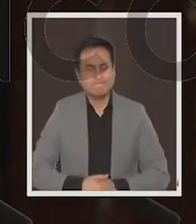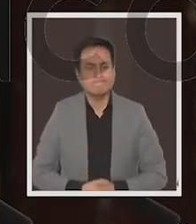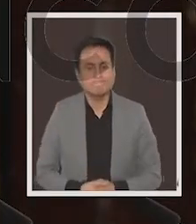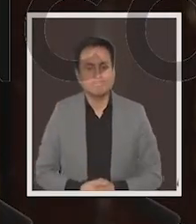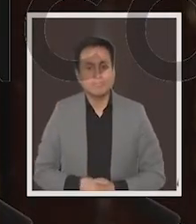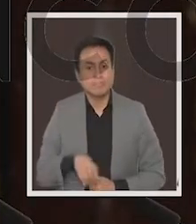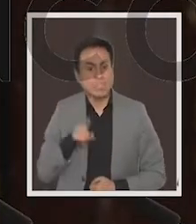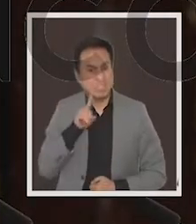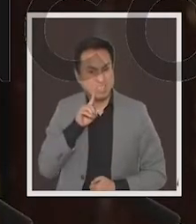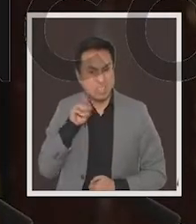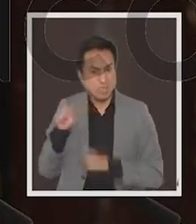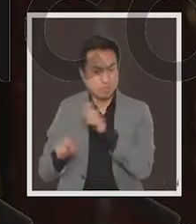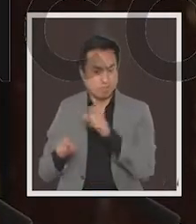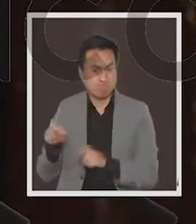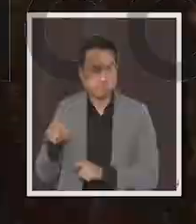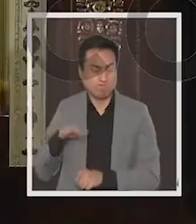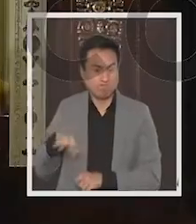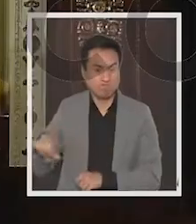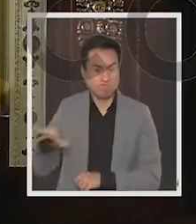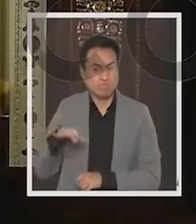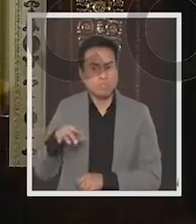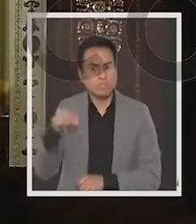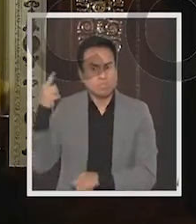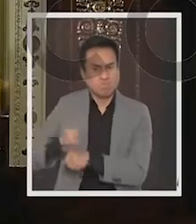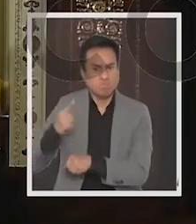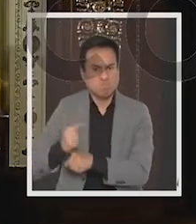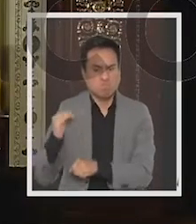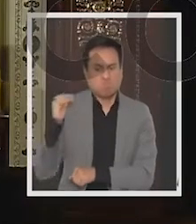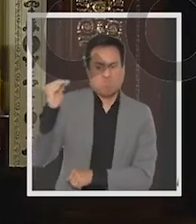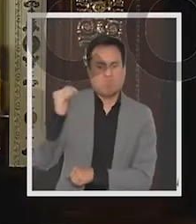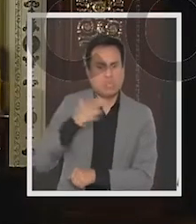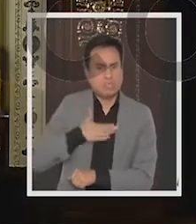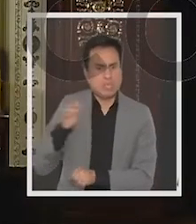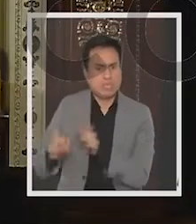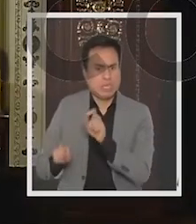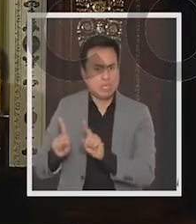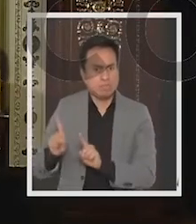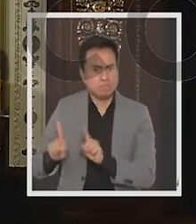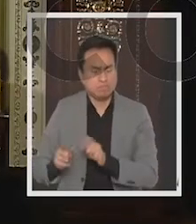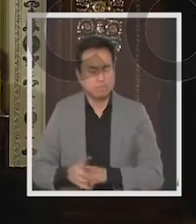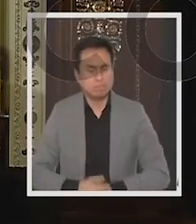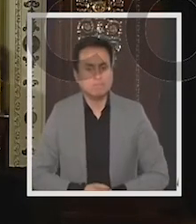de quienes se quieren imponer